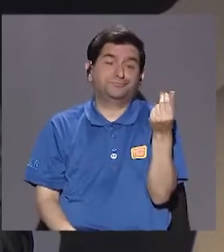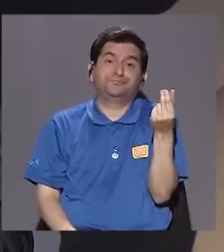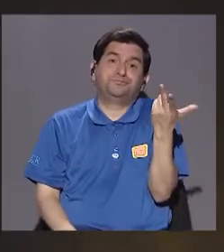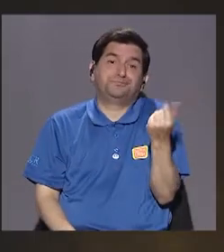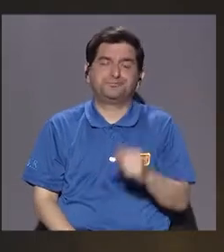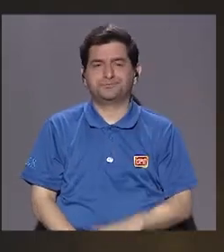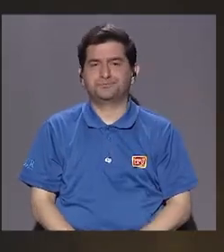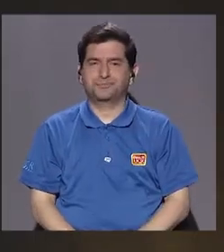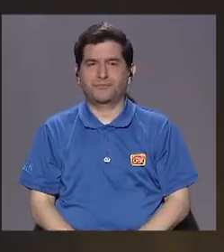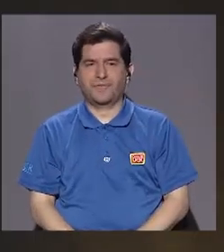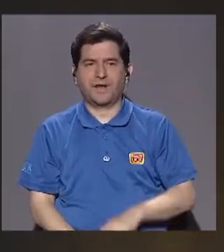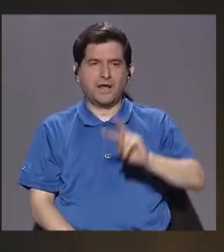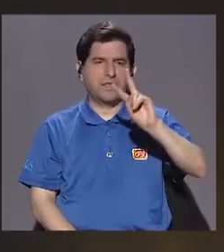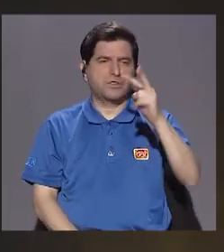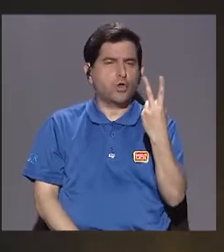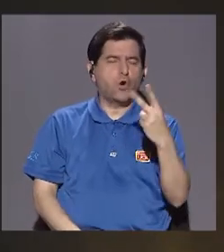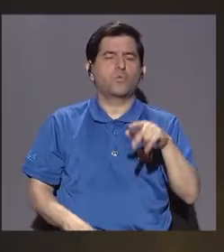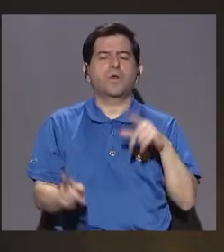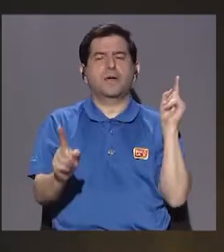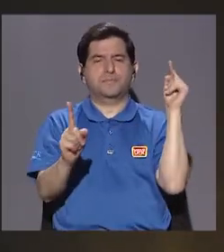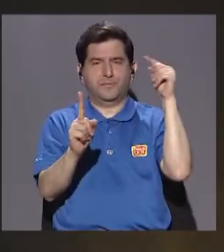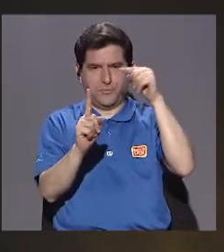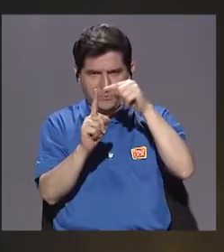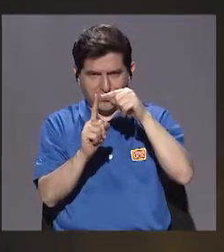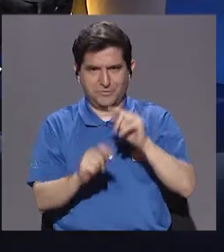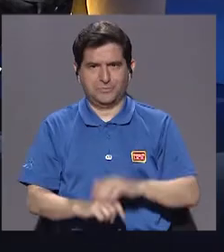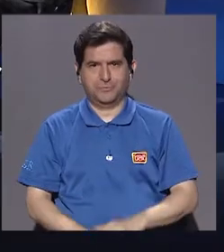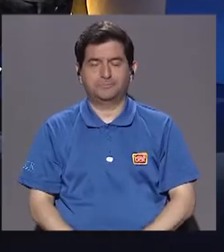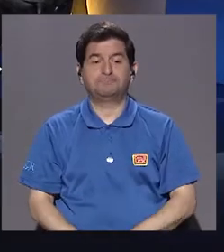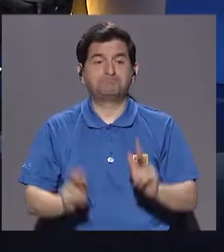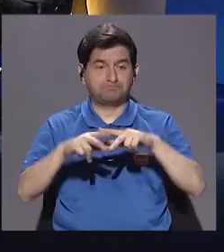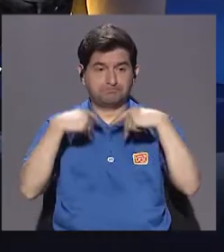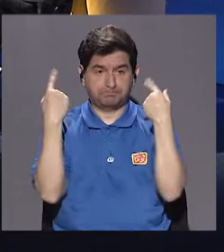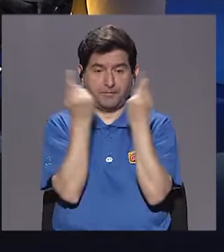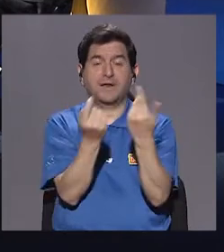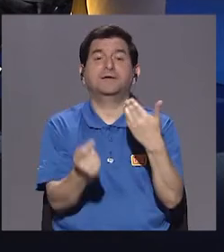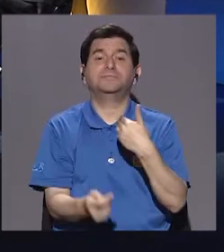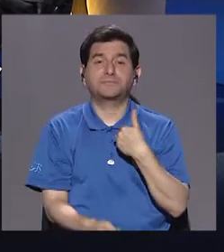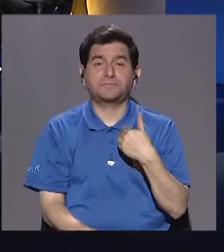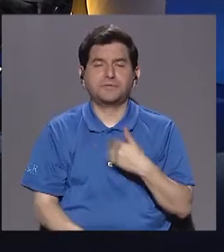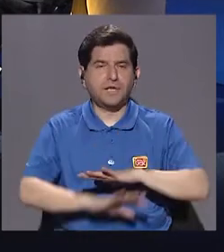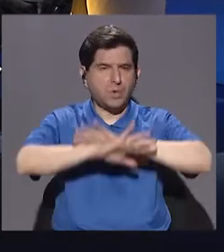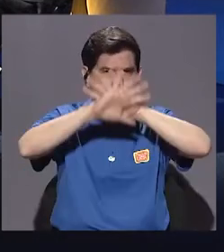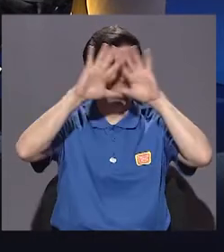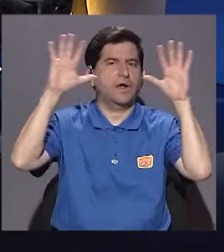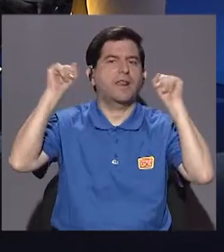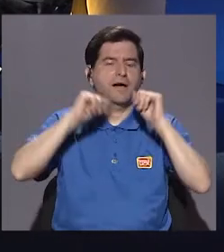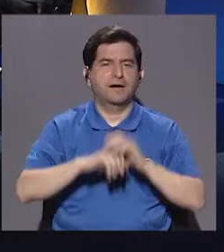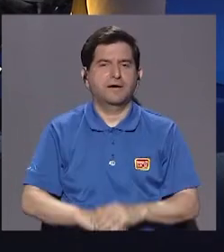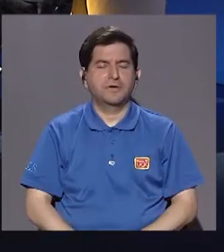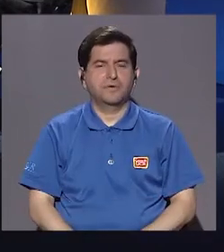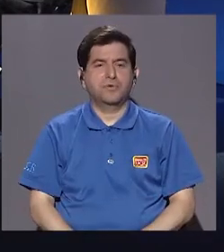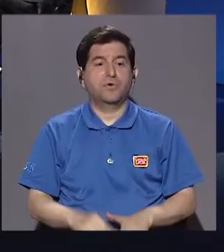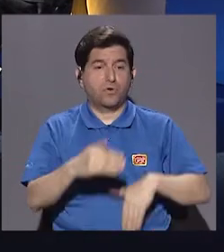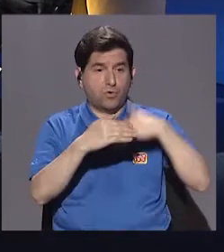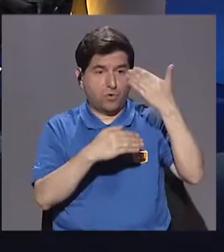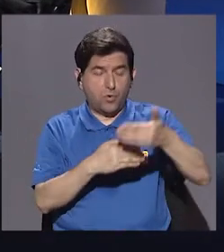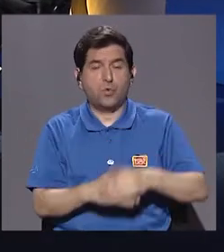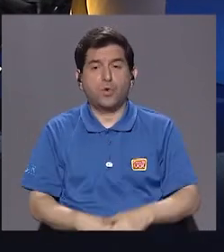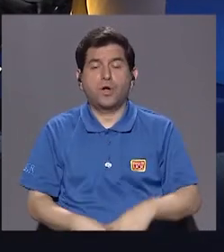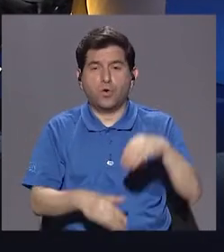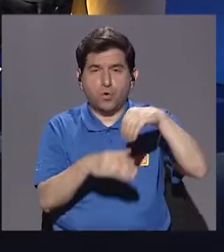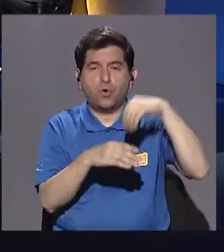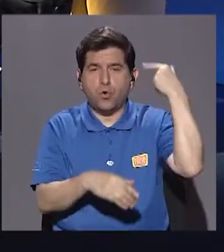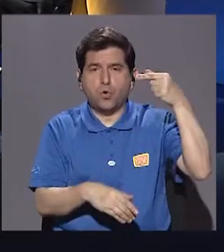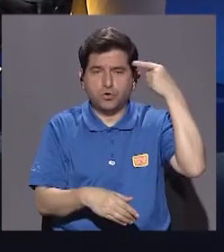dinero entonces un doble propósito es por un lado ese poder que los partidos tengan claro de que pueden después recibir una